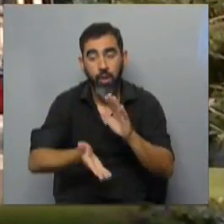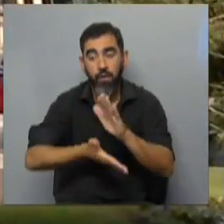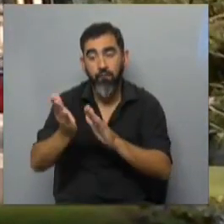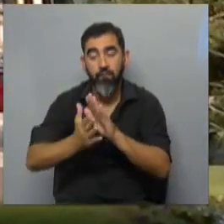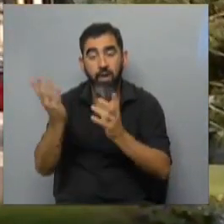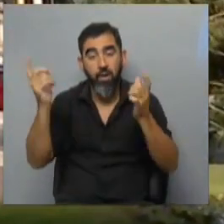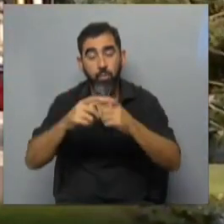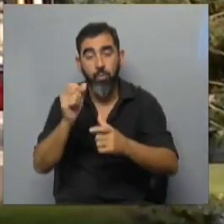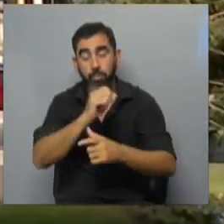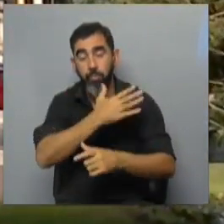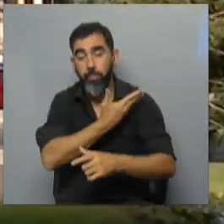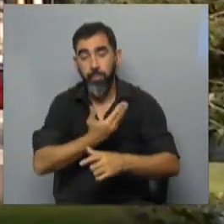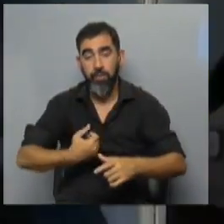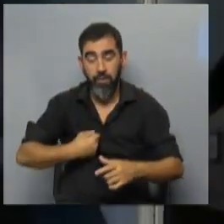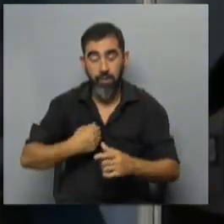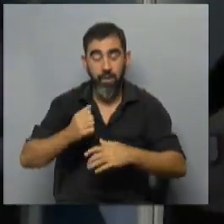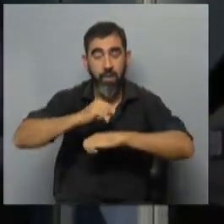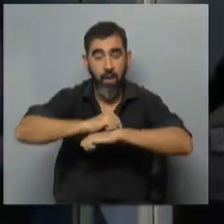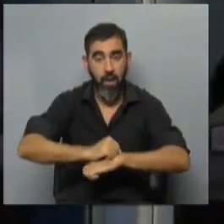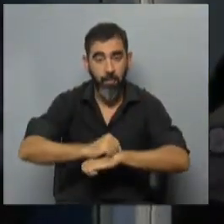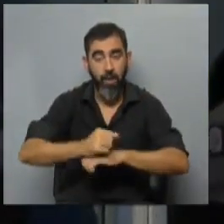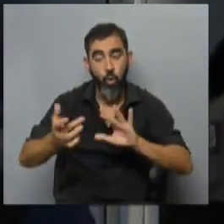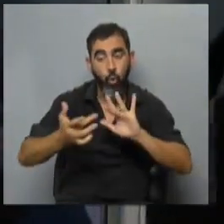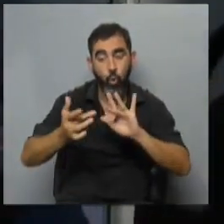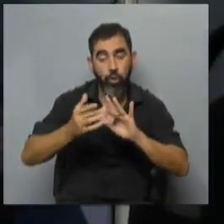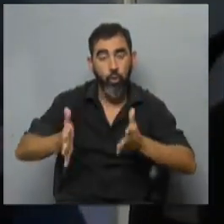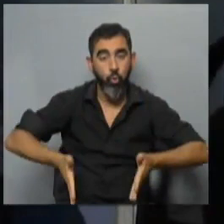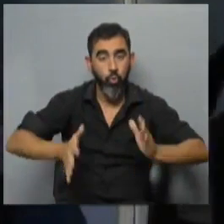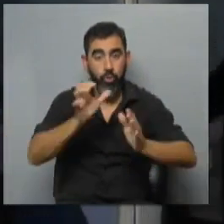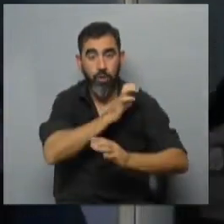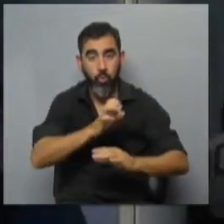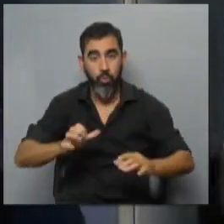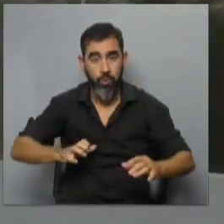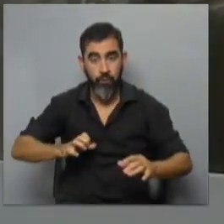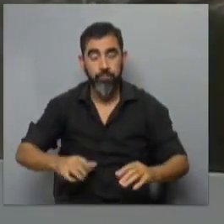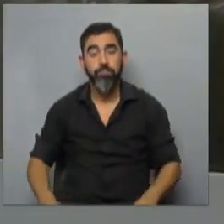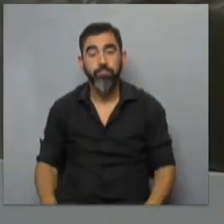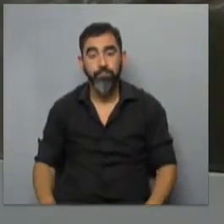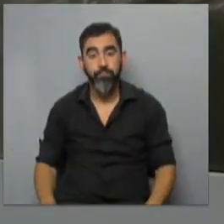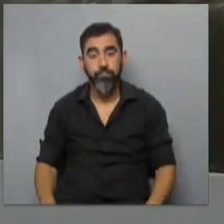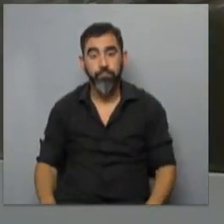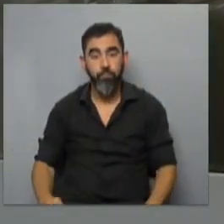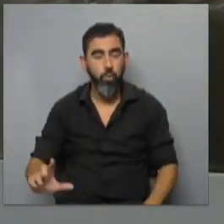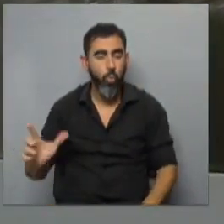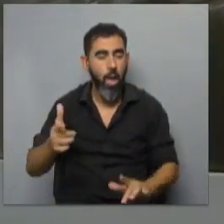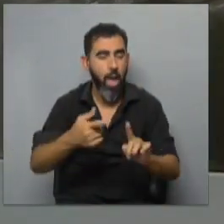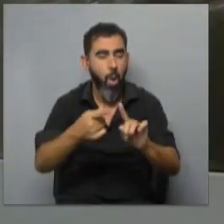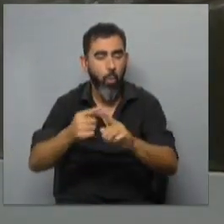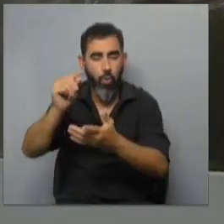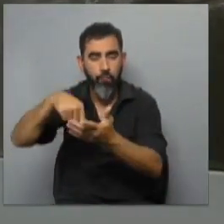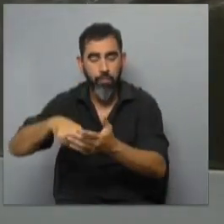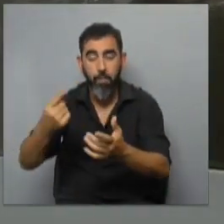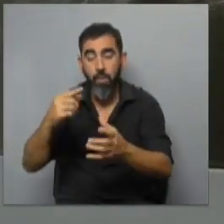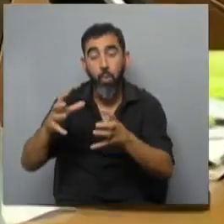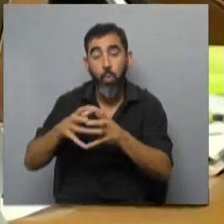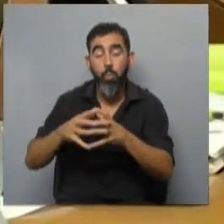los encuentros con el presidente de la cámara y serán el nexo con la torre ejecutiva si bien no había un acuerdo firmado este grupo de